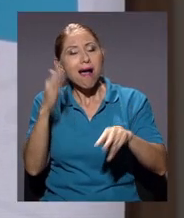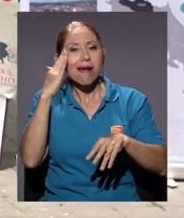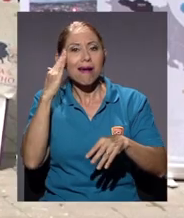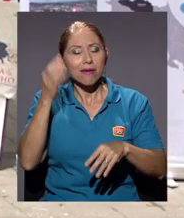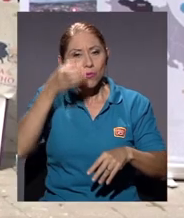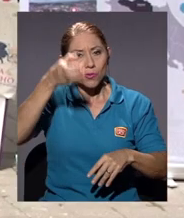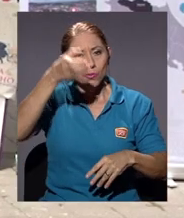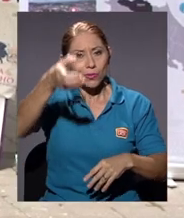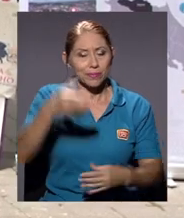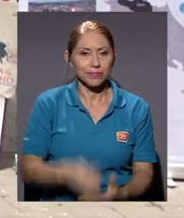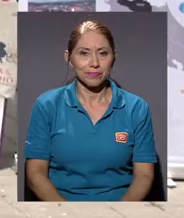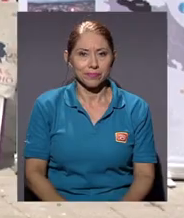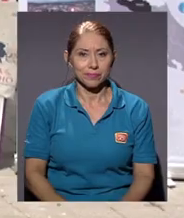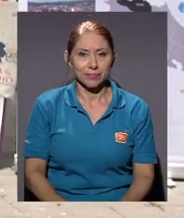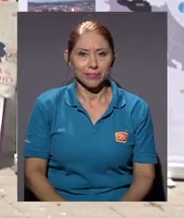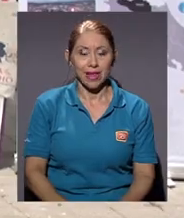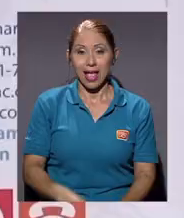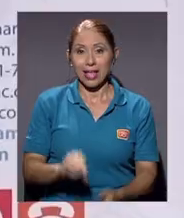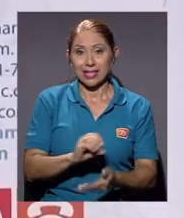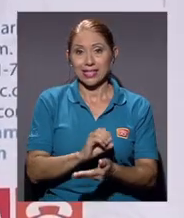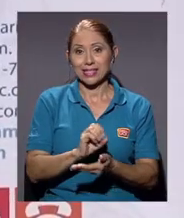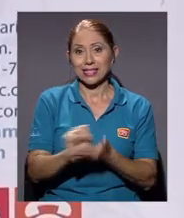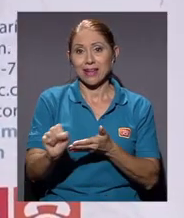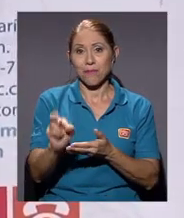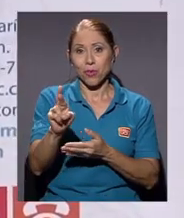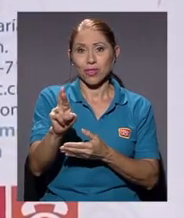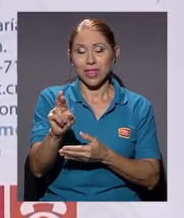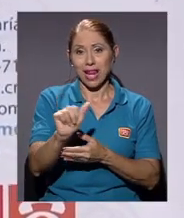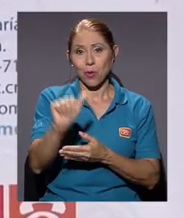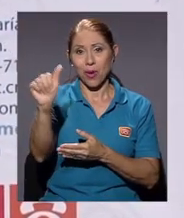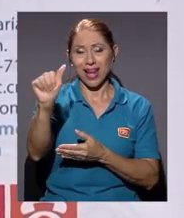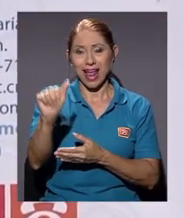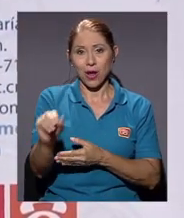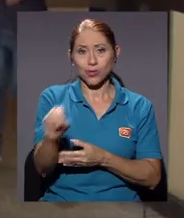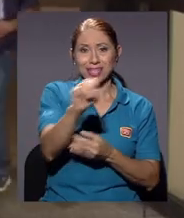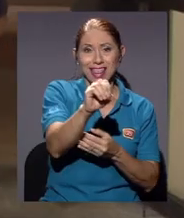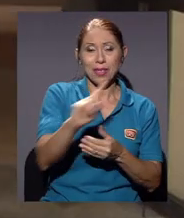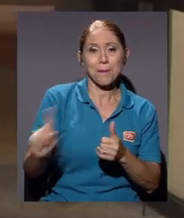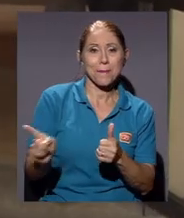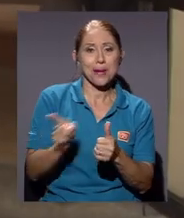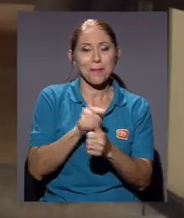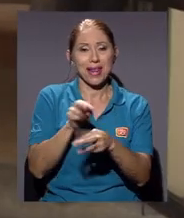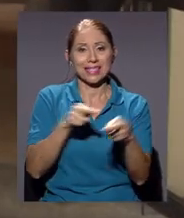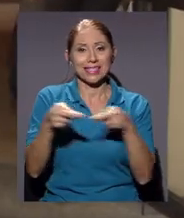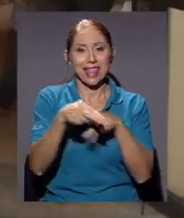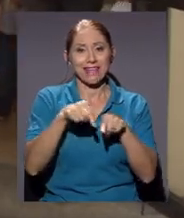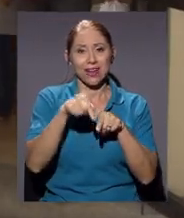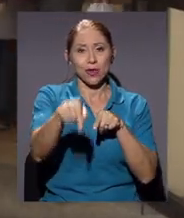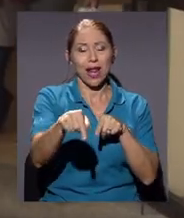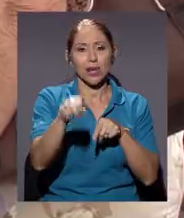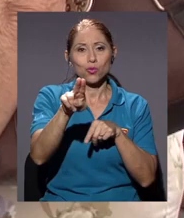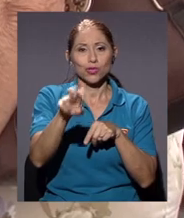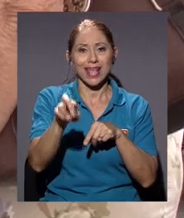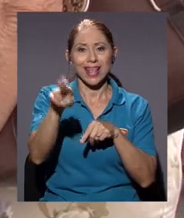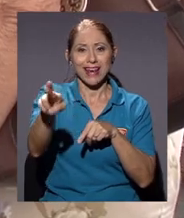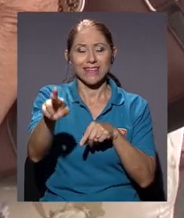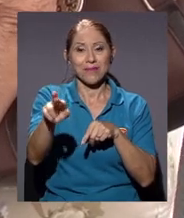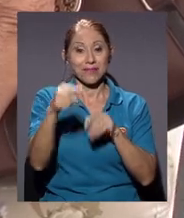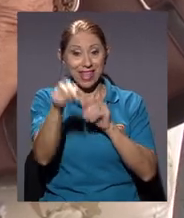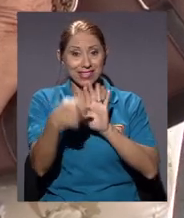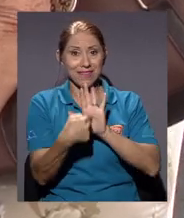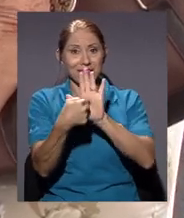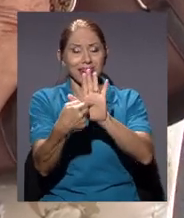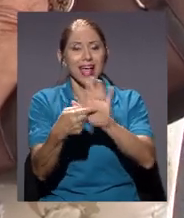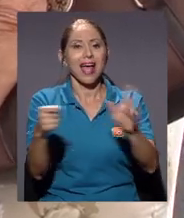cultura. La sede de Occidente en San Ramón de Alajuela fue la primera sede regional de la UCR. Durante la feria,